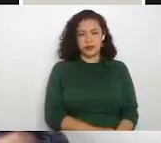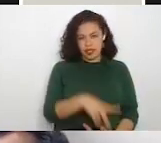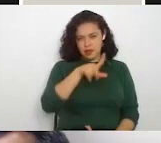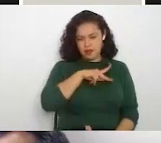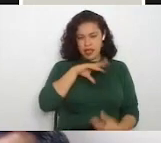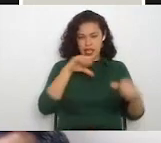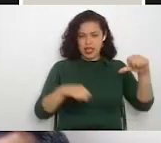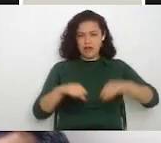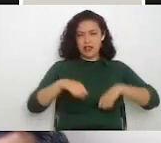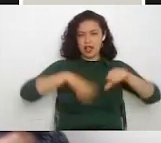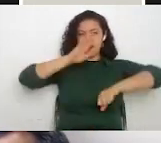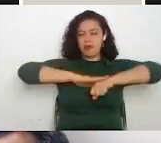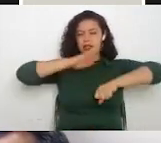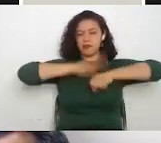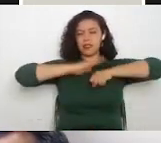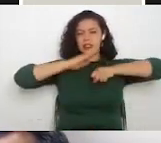tal vez la más,